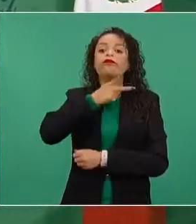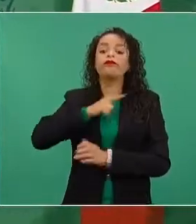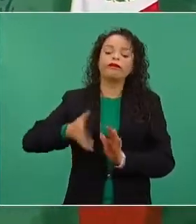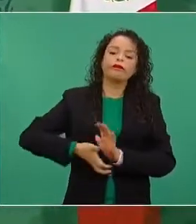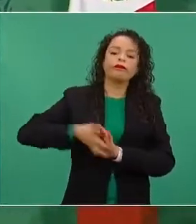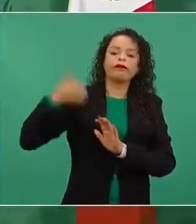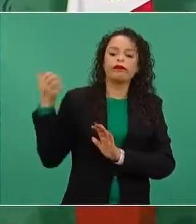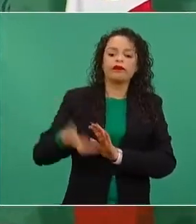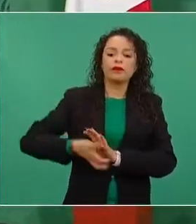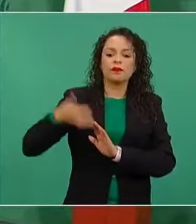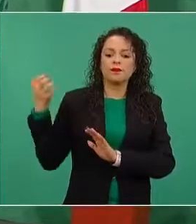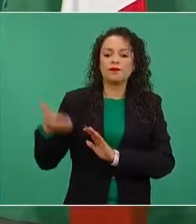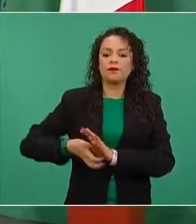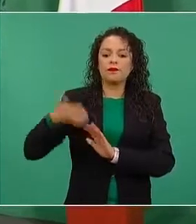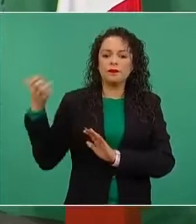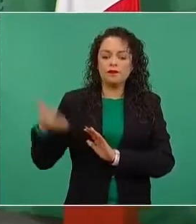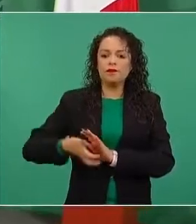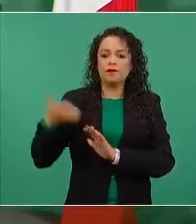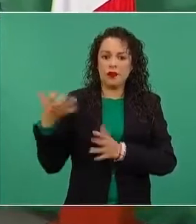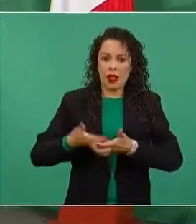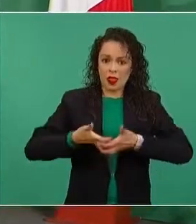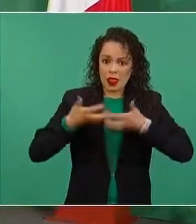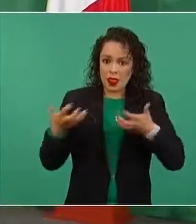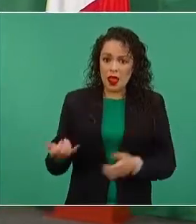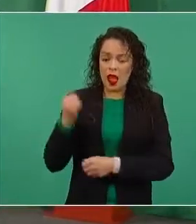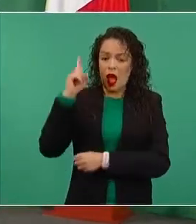en tierra y en aguas someras.